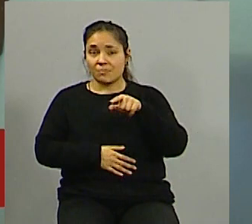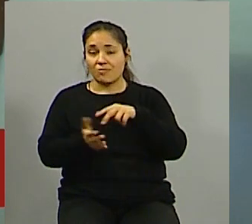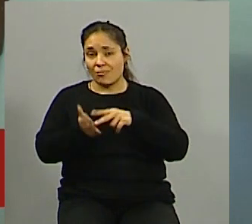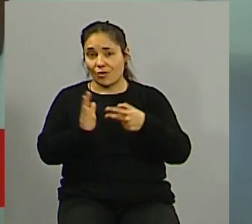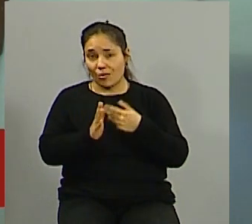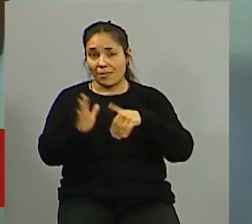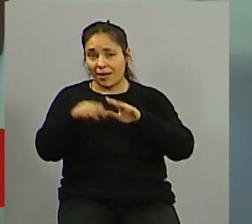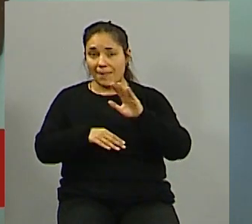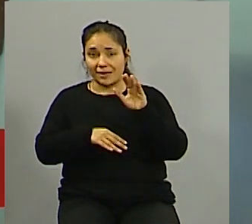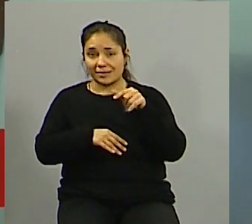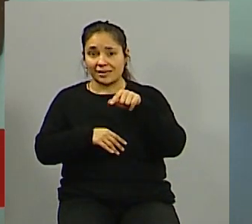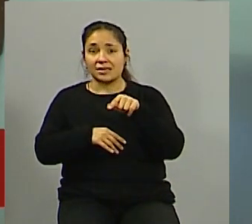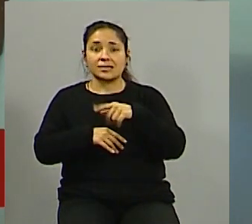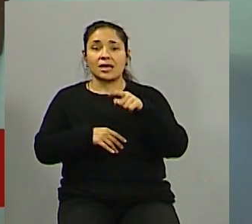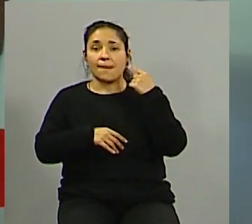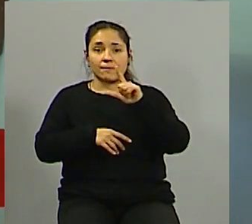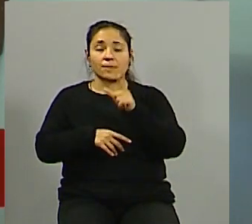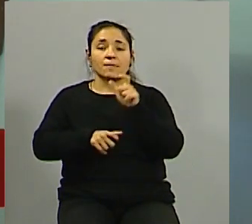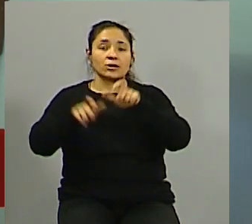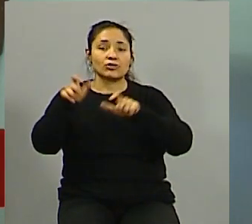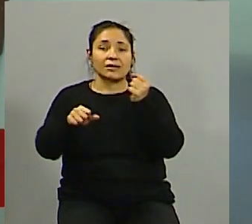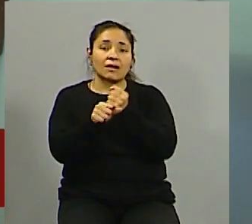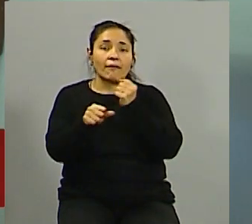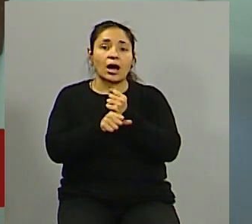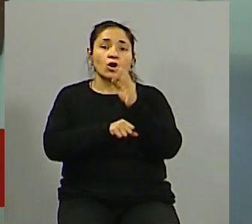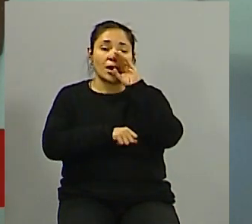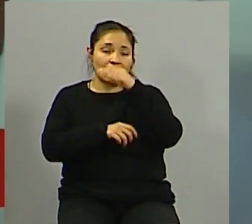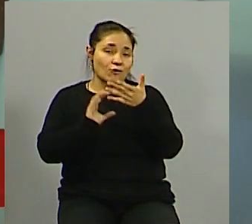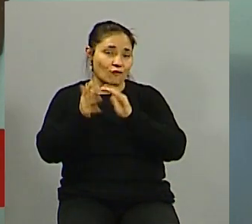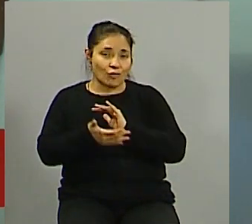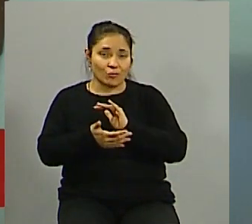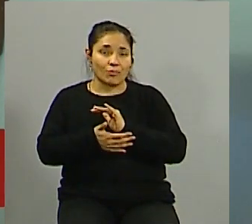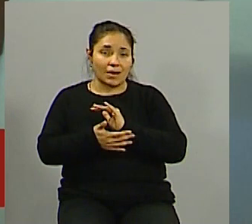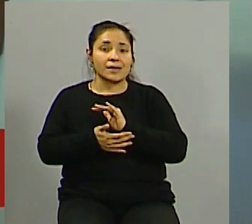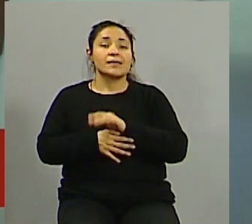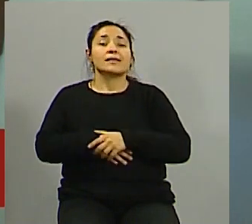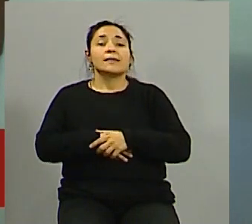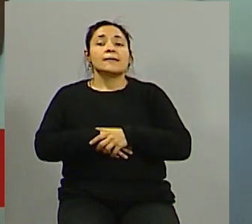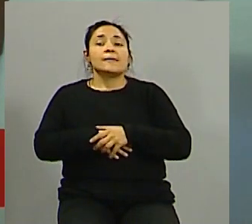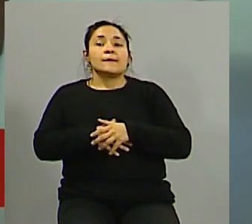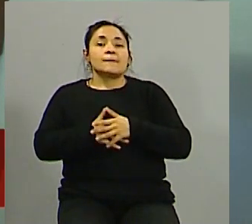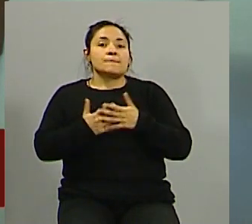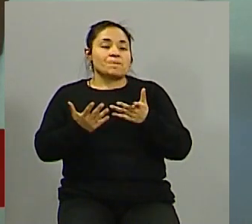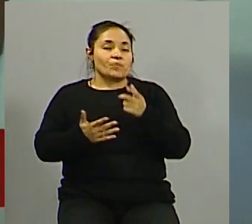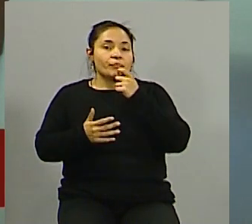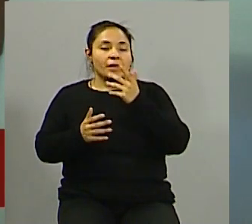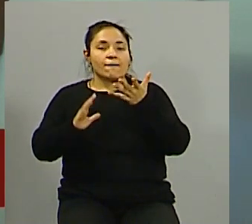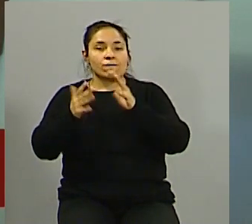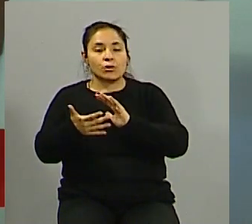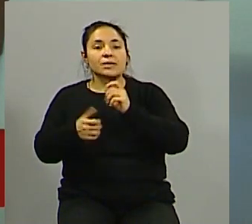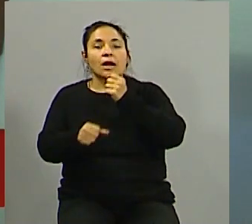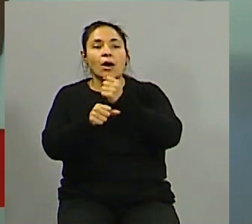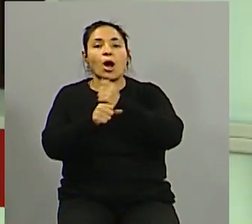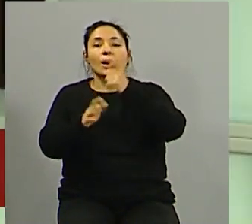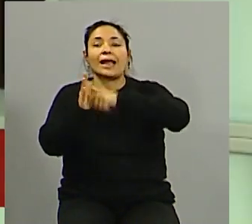años estamos en negro y trabajamos como cualquiera y lamentablemente no entramos en el circuito de los